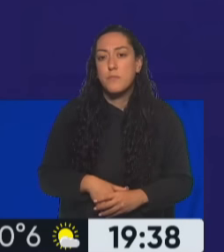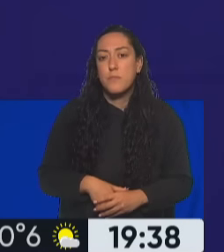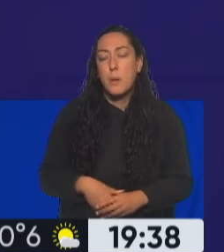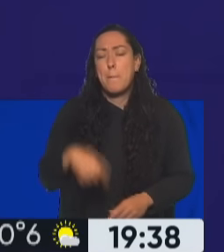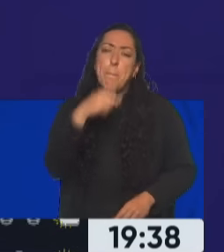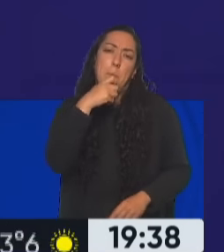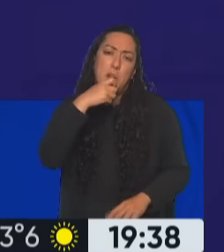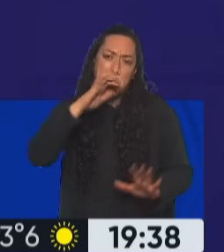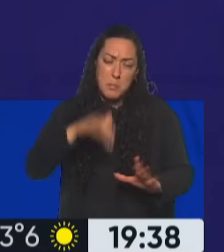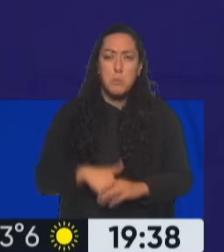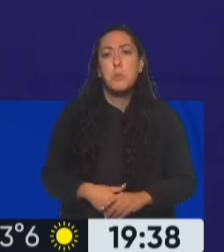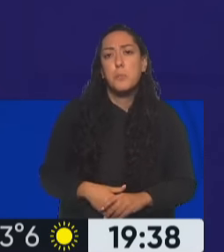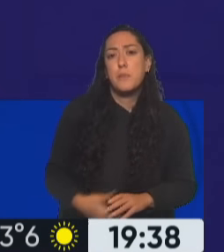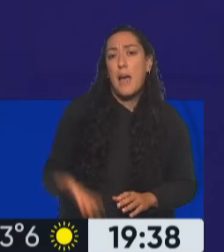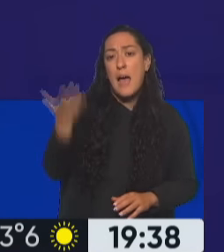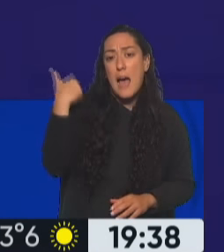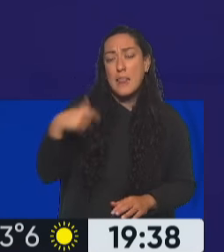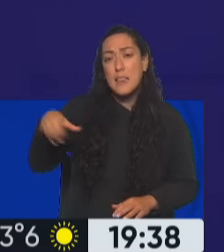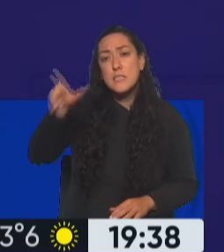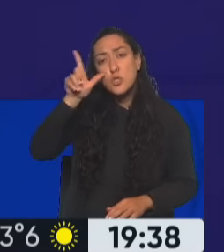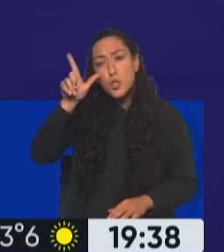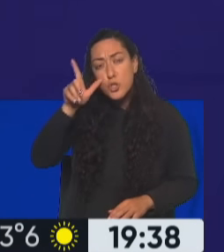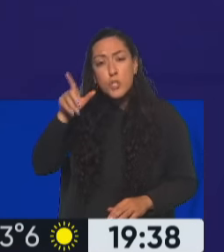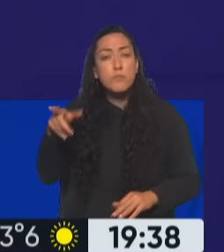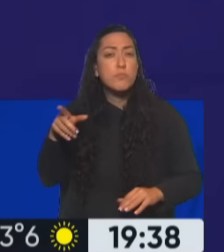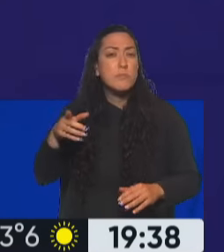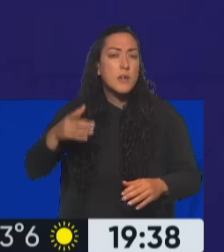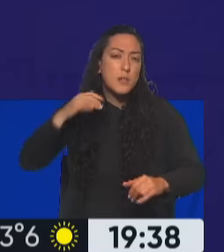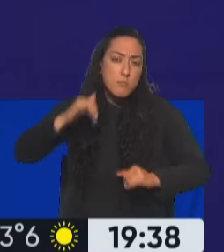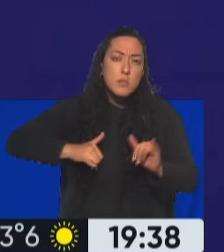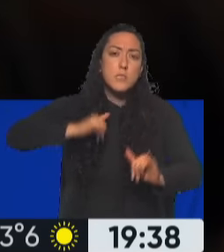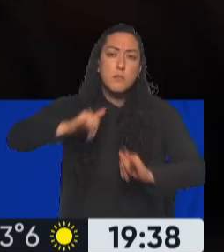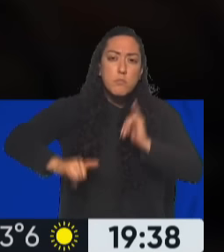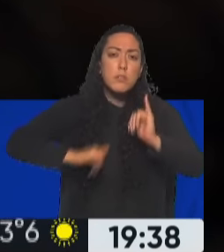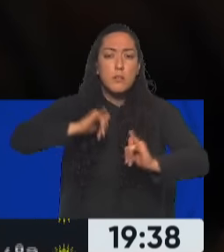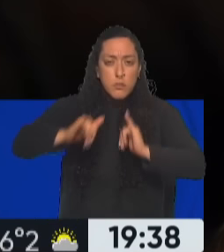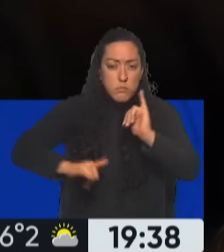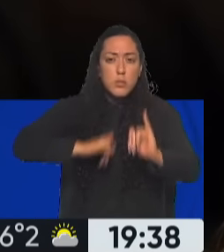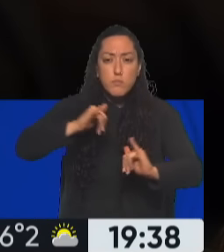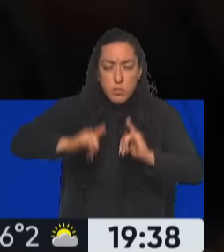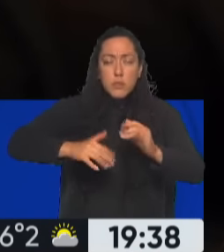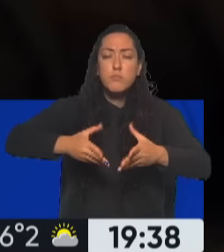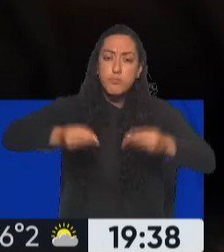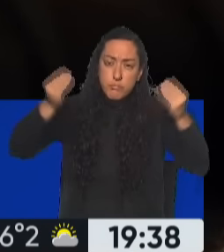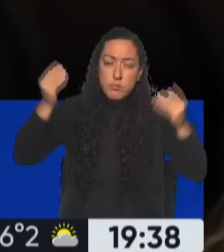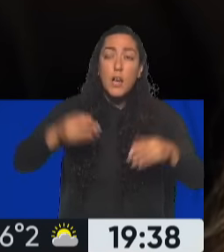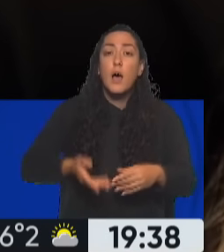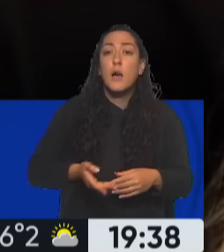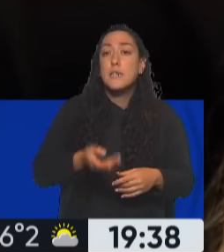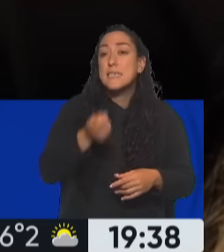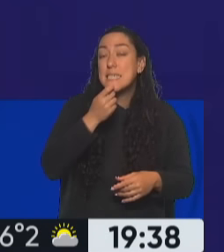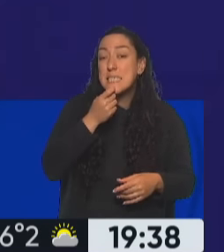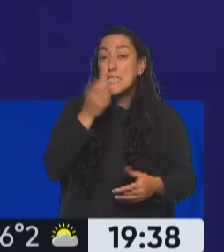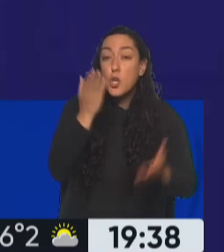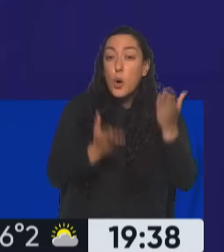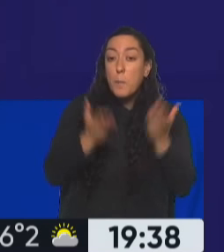yo lo he visto a Toto, explicar hasta el cansancio, por ejemplo, cuando hacen la comparación, no,